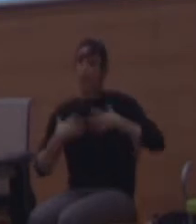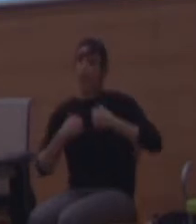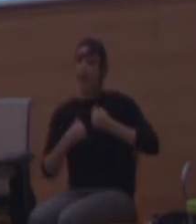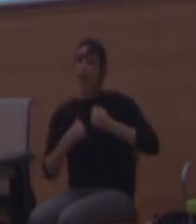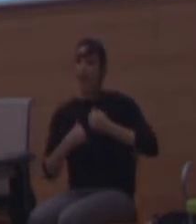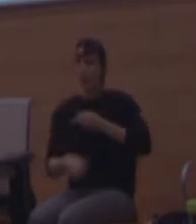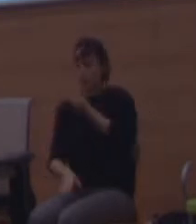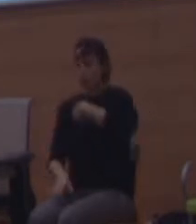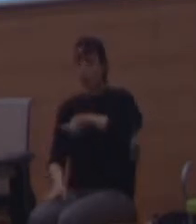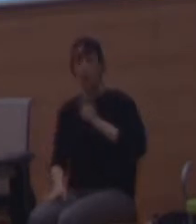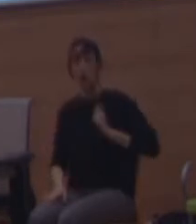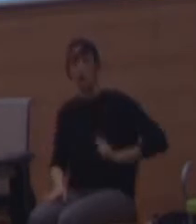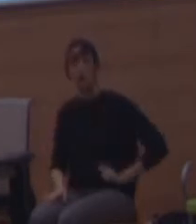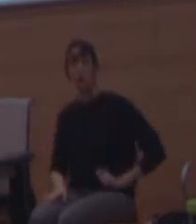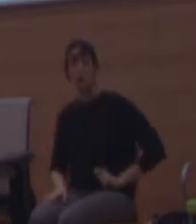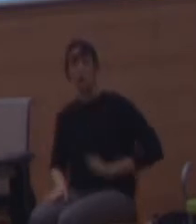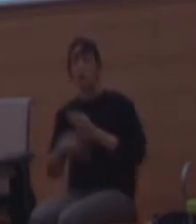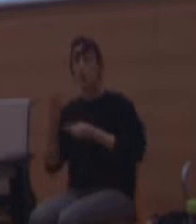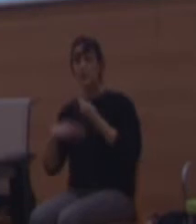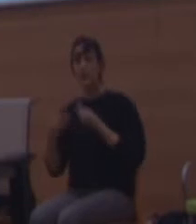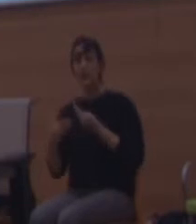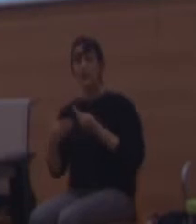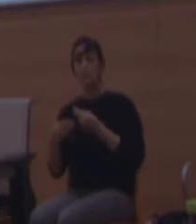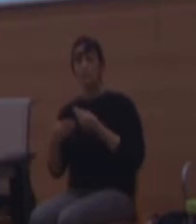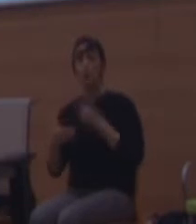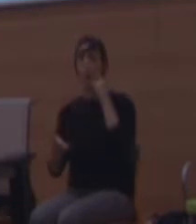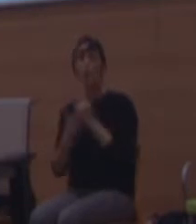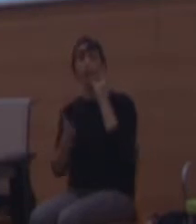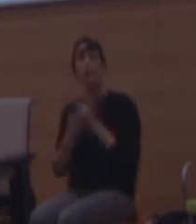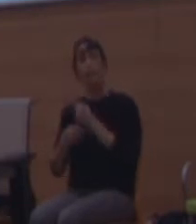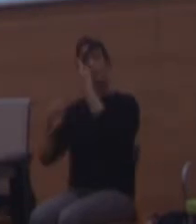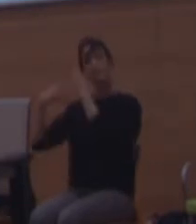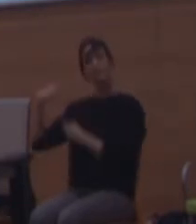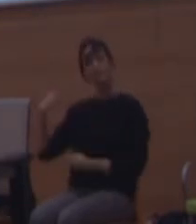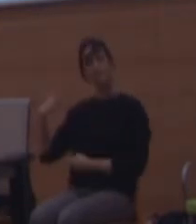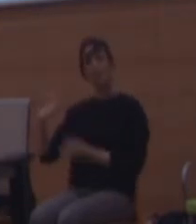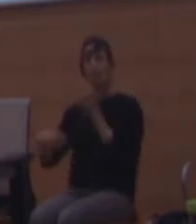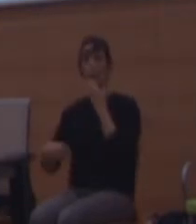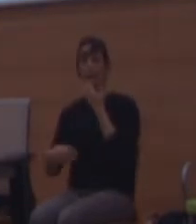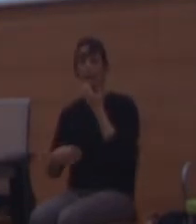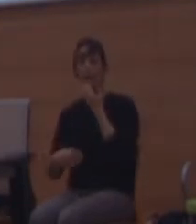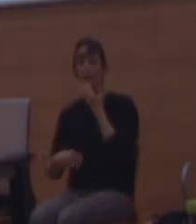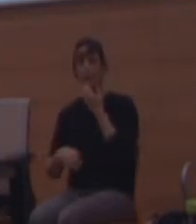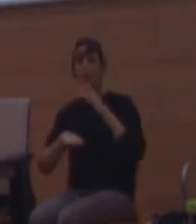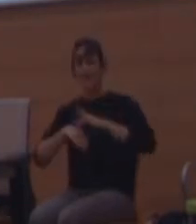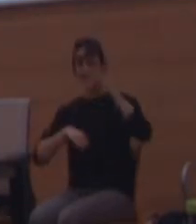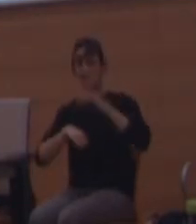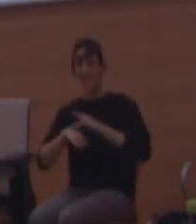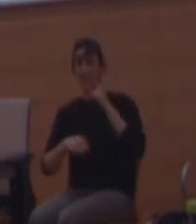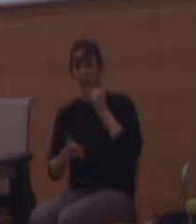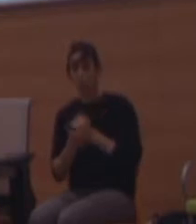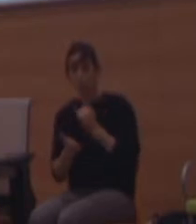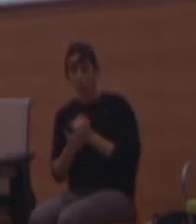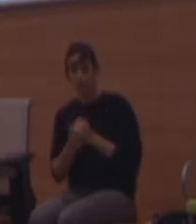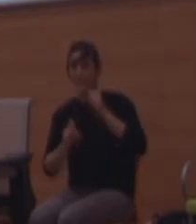los profesionales la solemos hacer con todo este tipo de pruebas, con la pérdida de sensibilidad a la presión, la